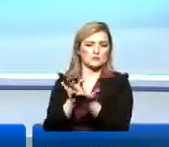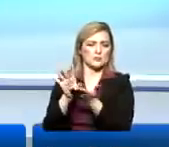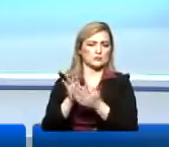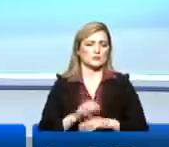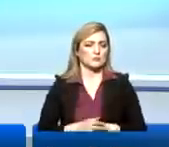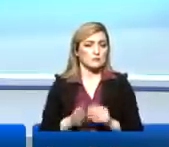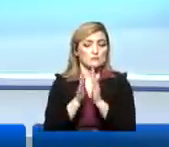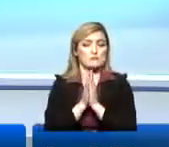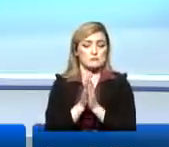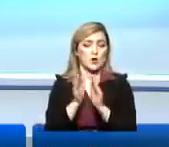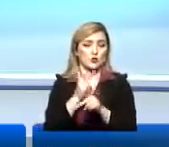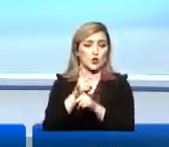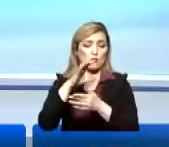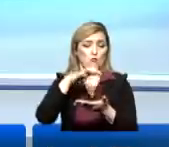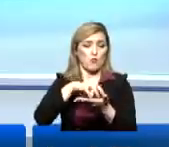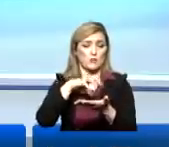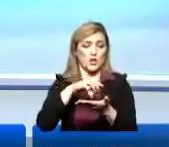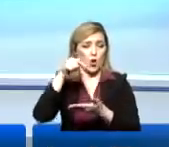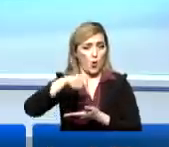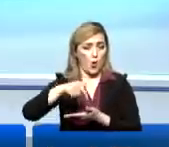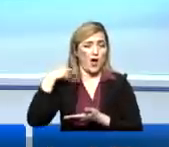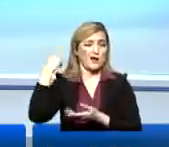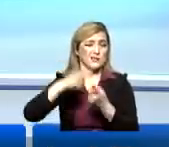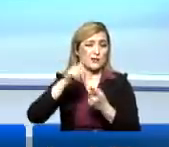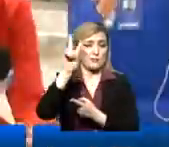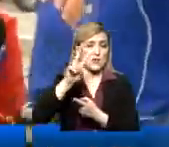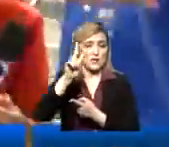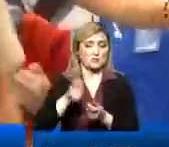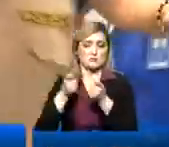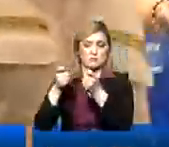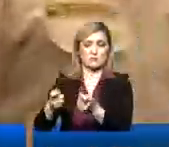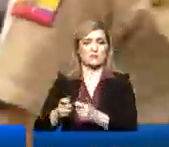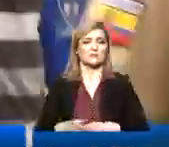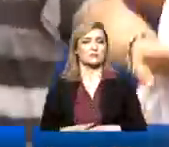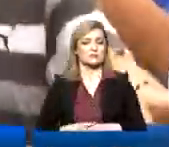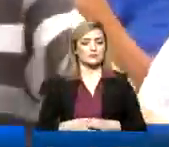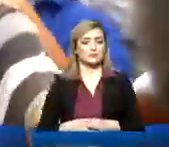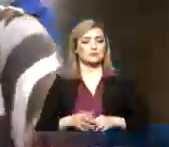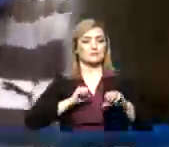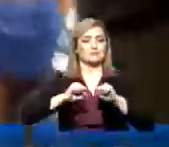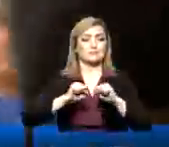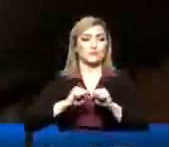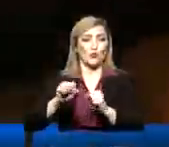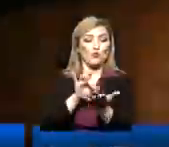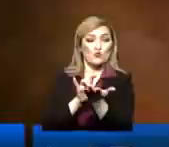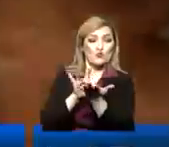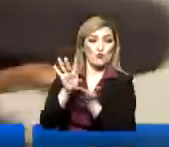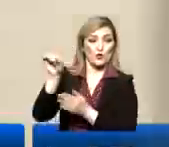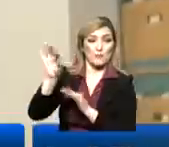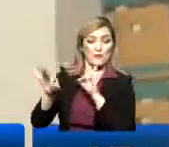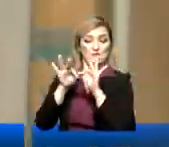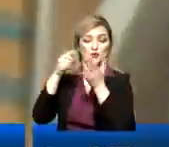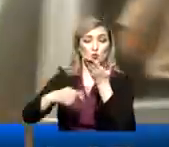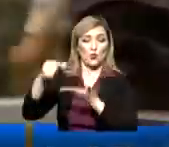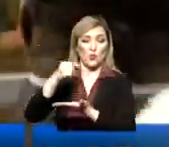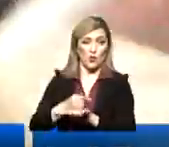sería presentada ante el Consejo Provincial entre hoy y el día viernes. El trámite para la destitución del prefecto del Guayas,